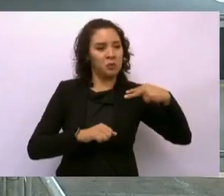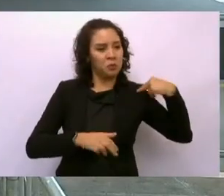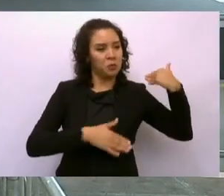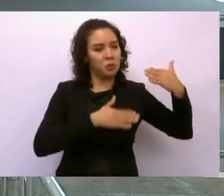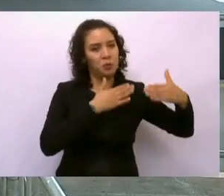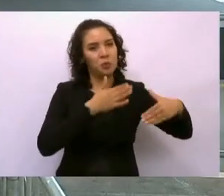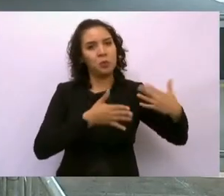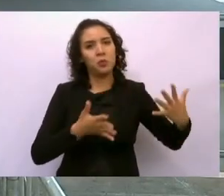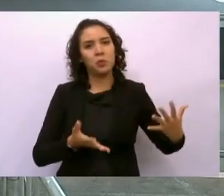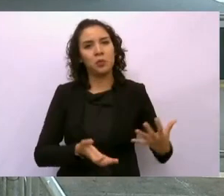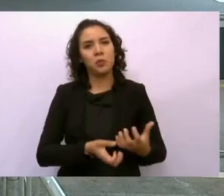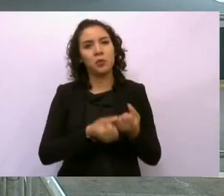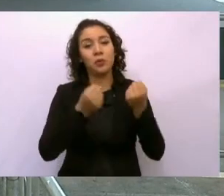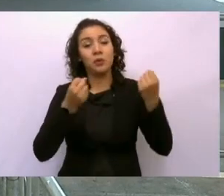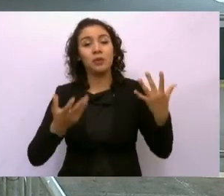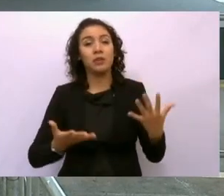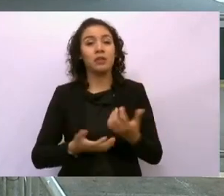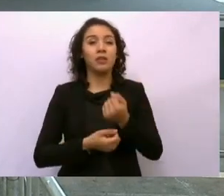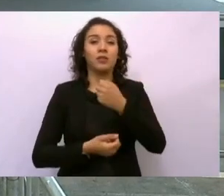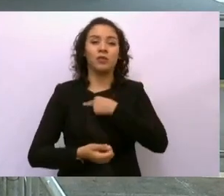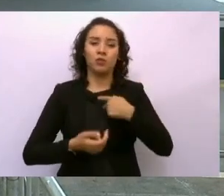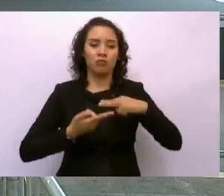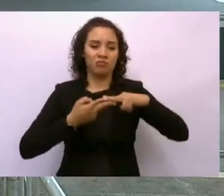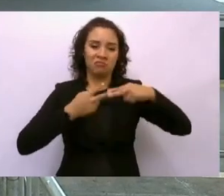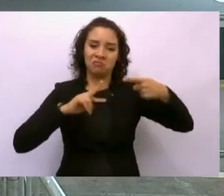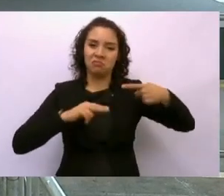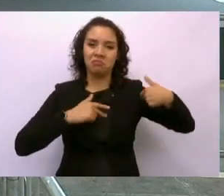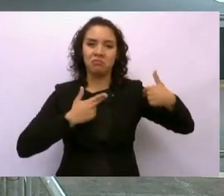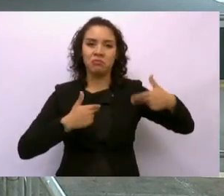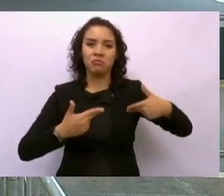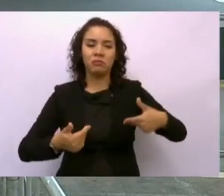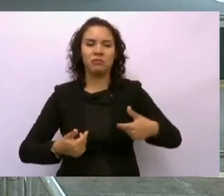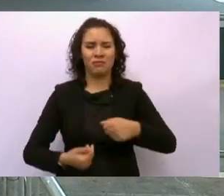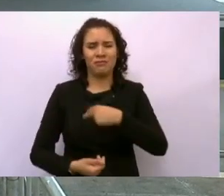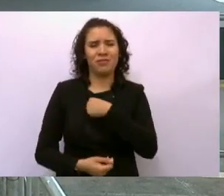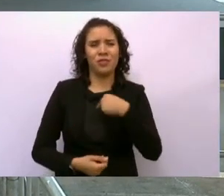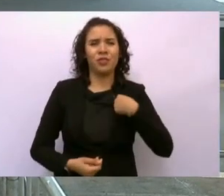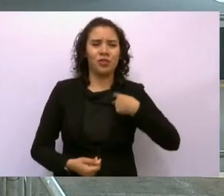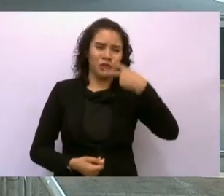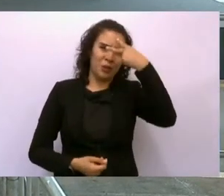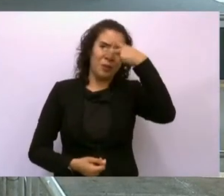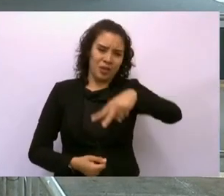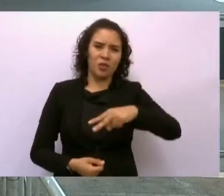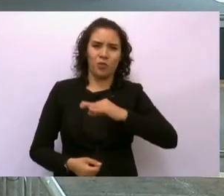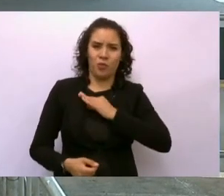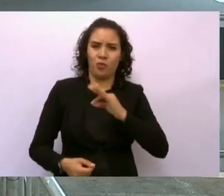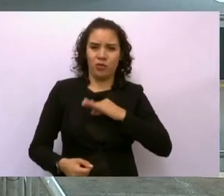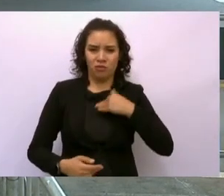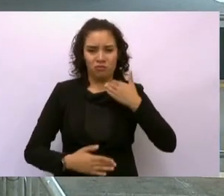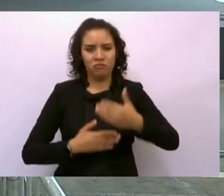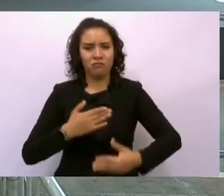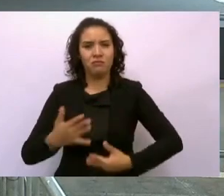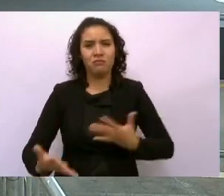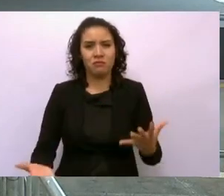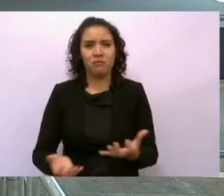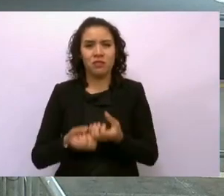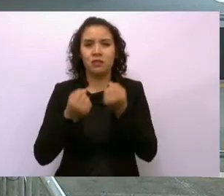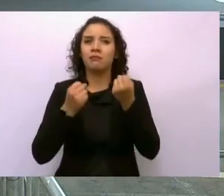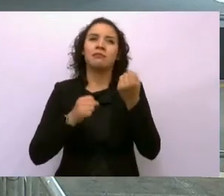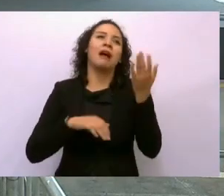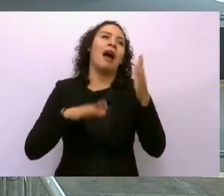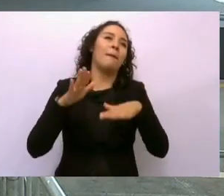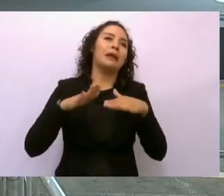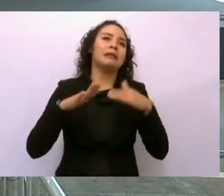mucho. Nosotros podemos salir adelante ante